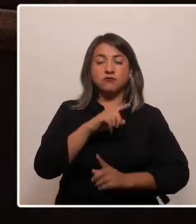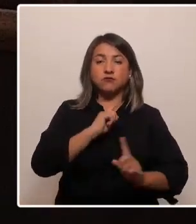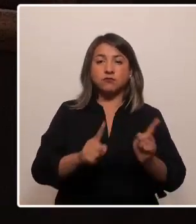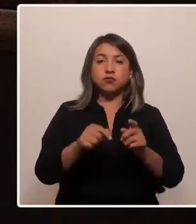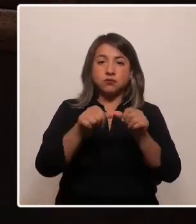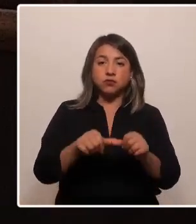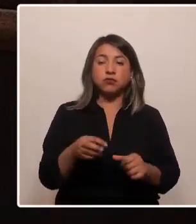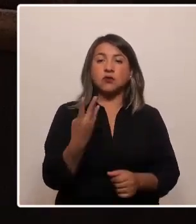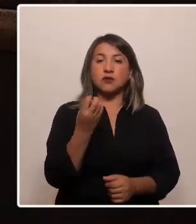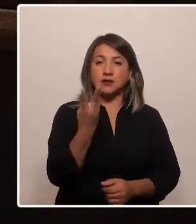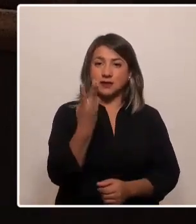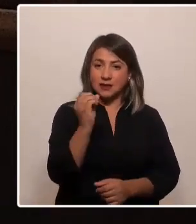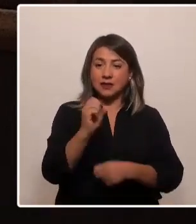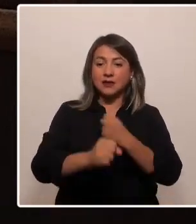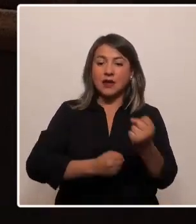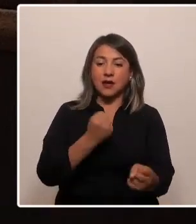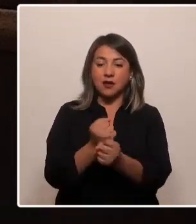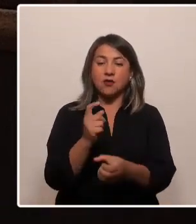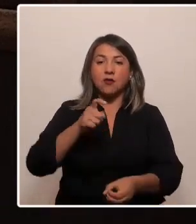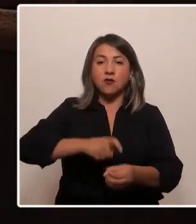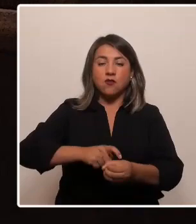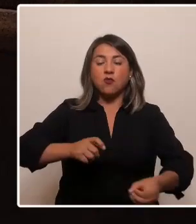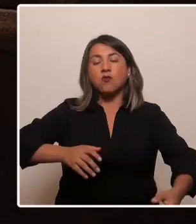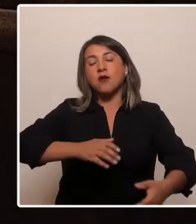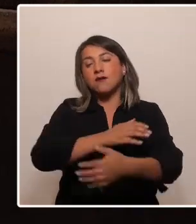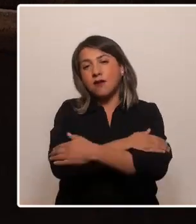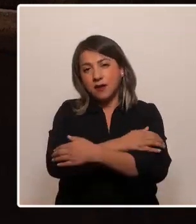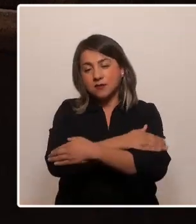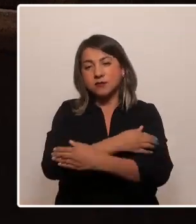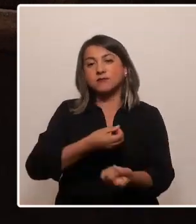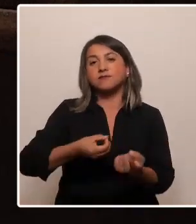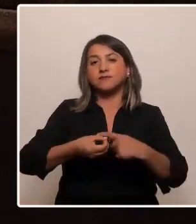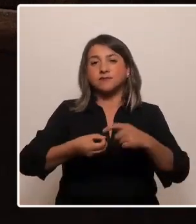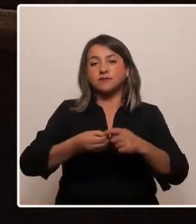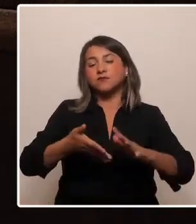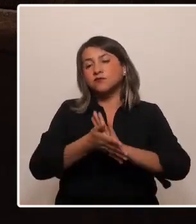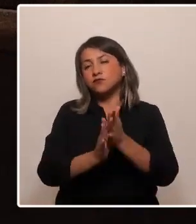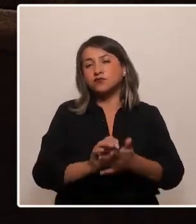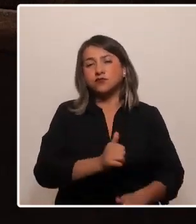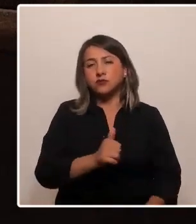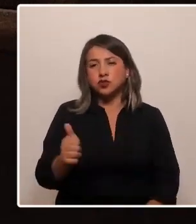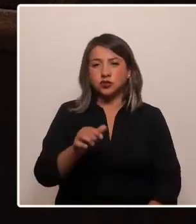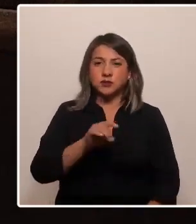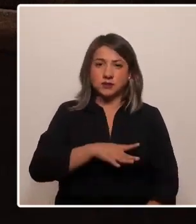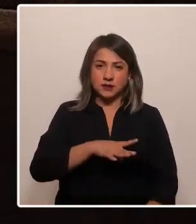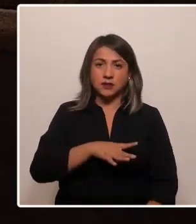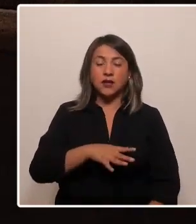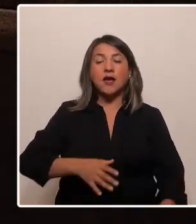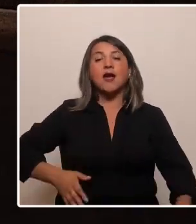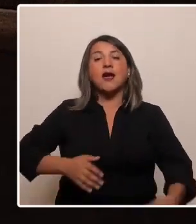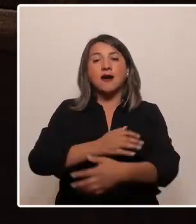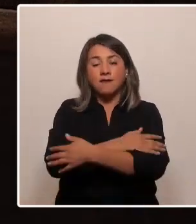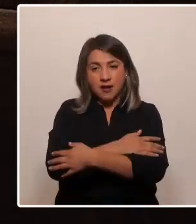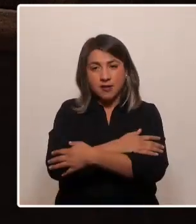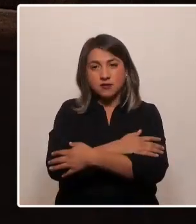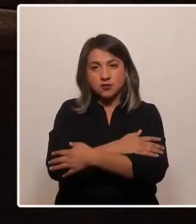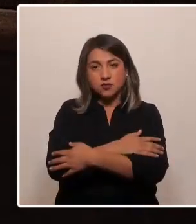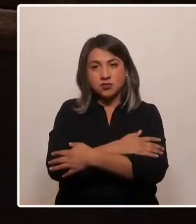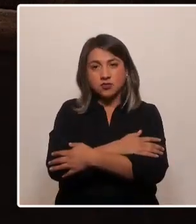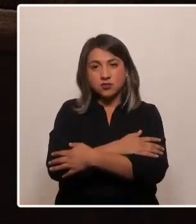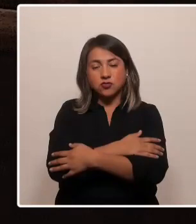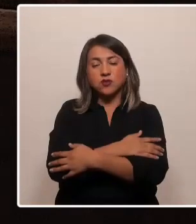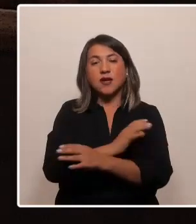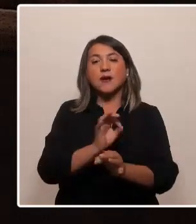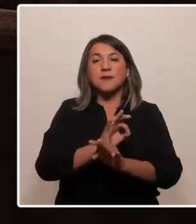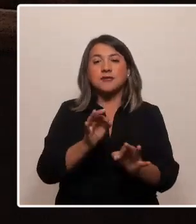años. Un abrazo a sus militantes en todo Chile. Un abrazo a sus militantes en todo Chile, en especial